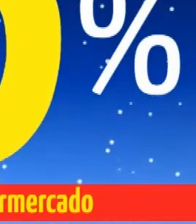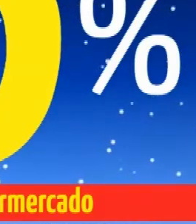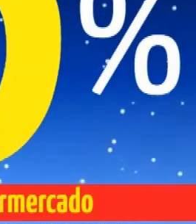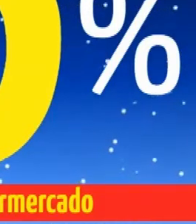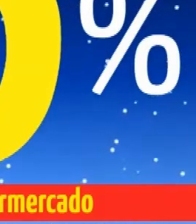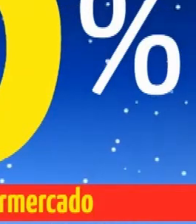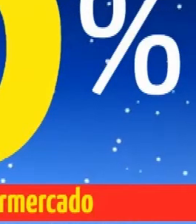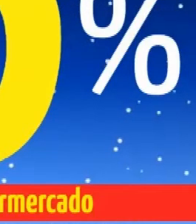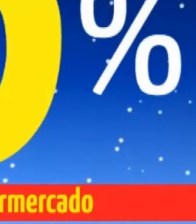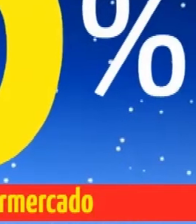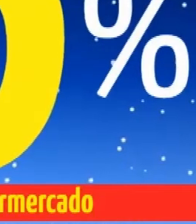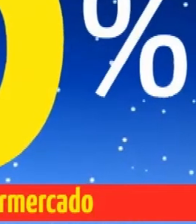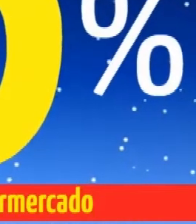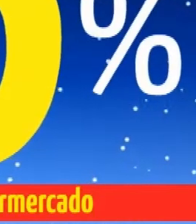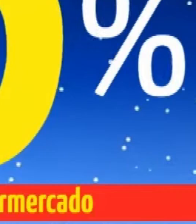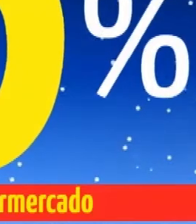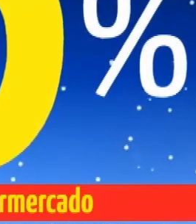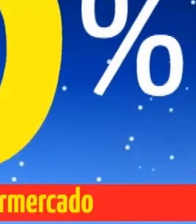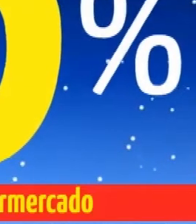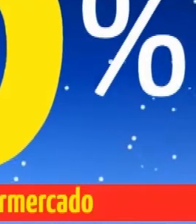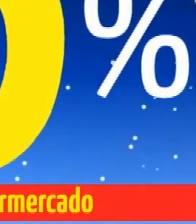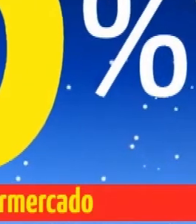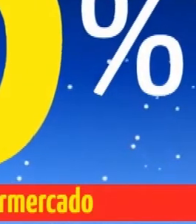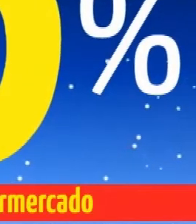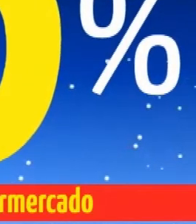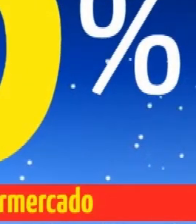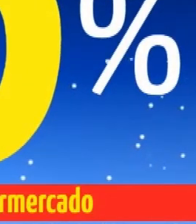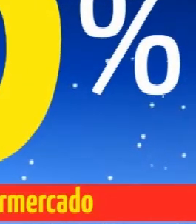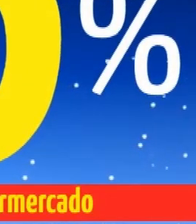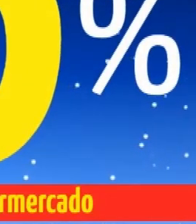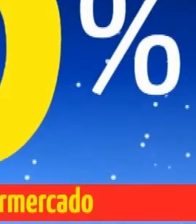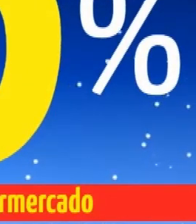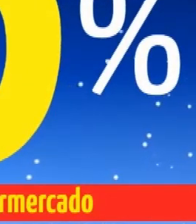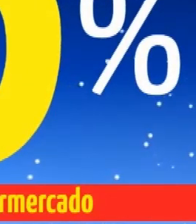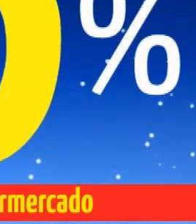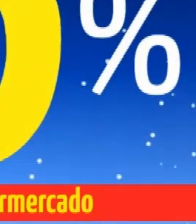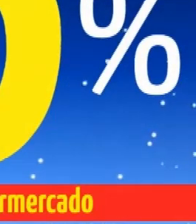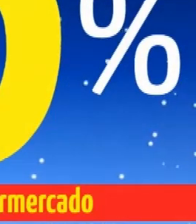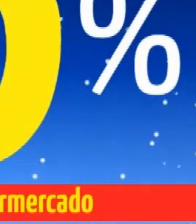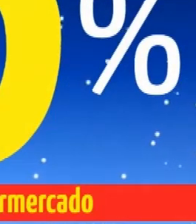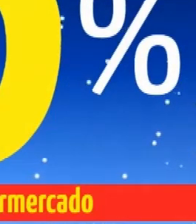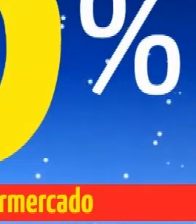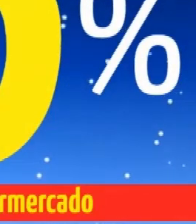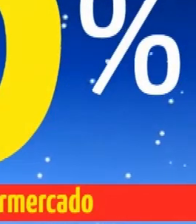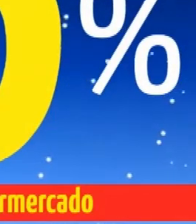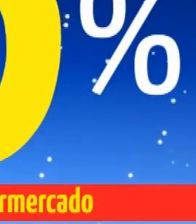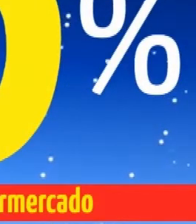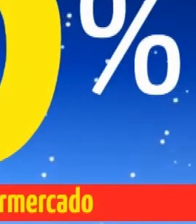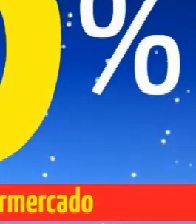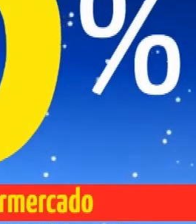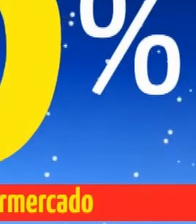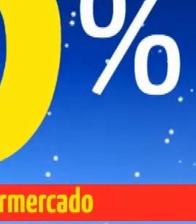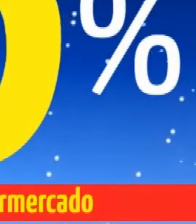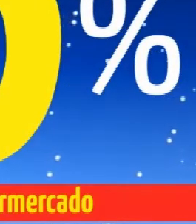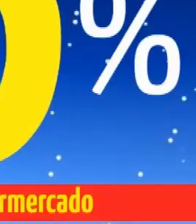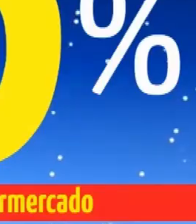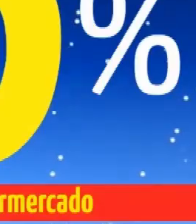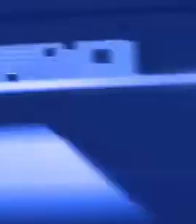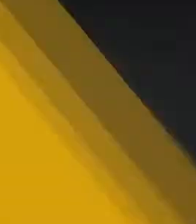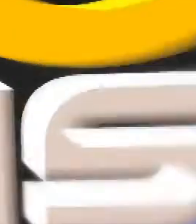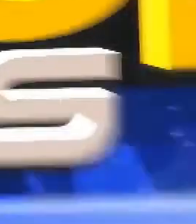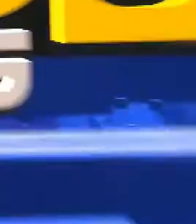por menos. 15% de descuento en todo el supermercado. Más por menos. Aplican condiciones y